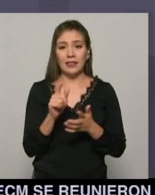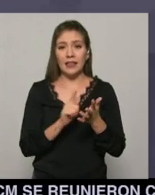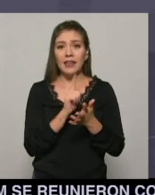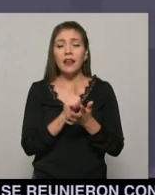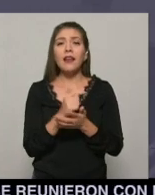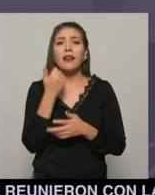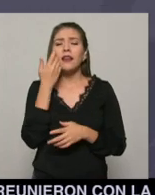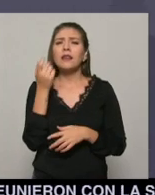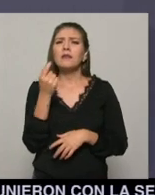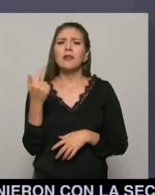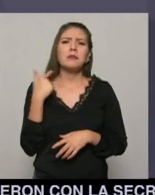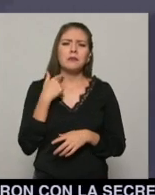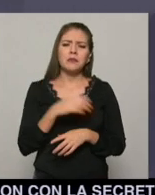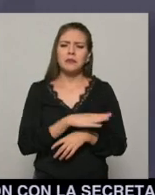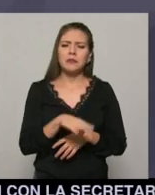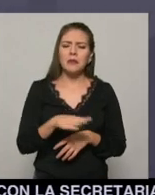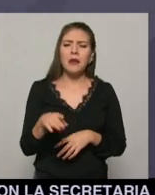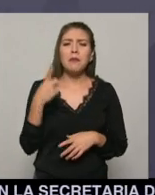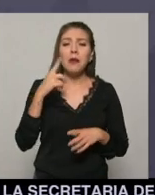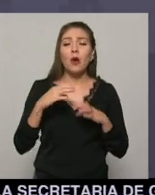y el bienestar de los animales, ¿no?